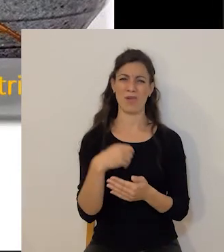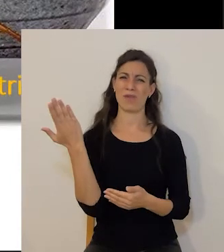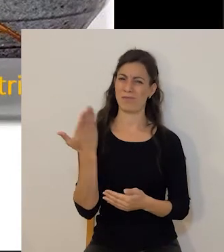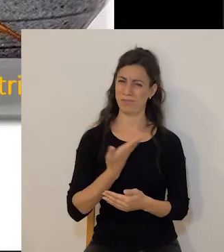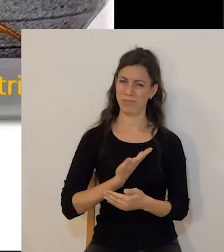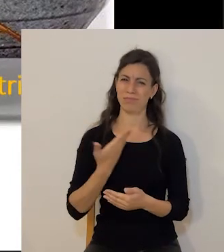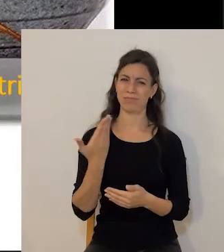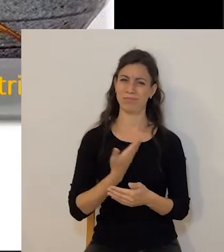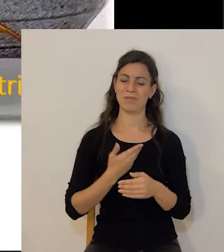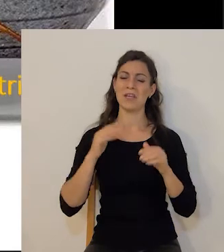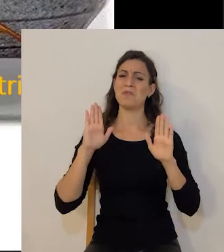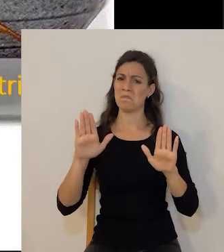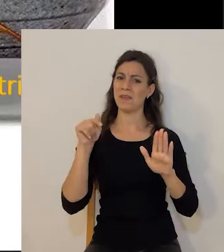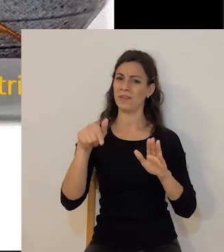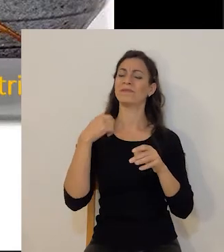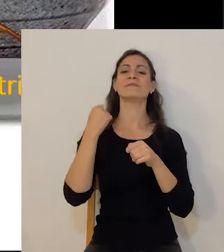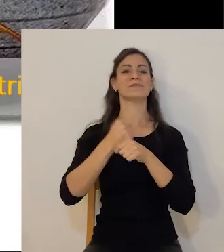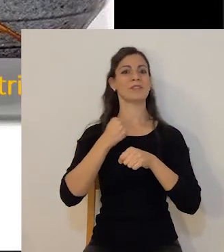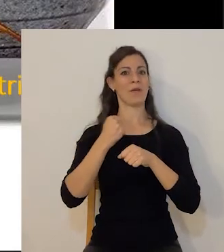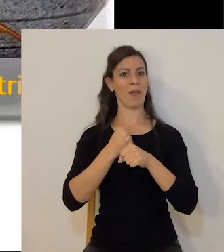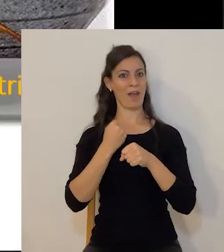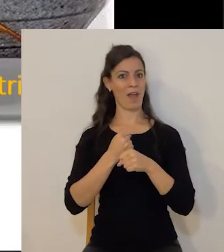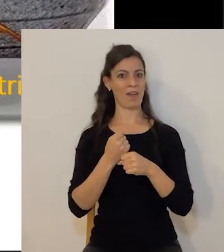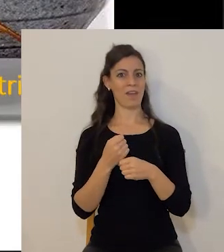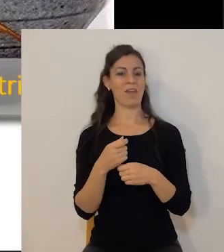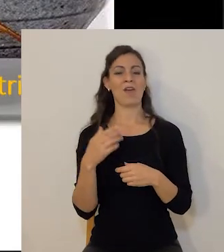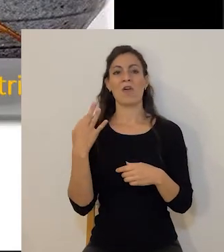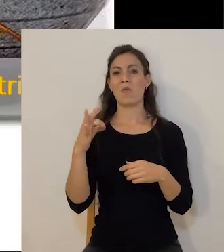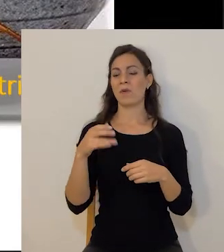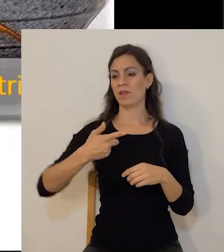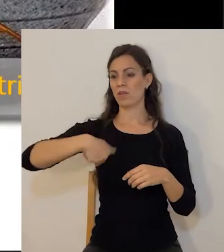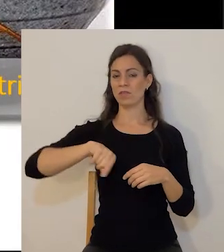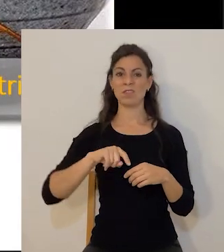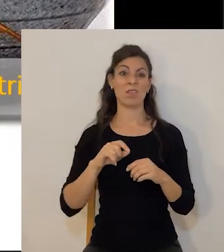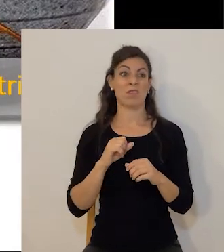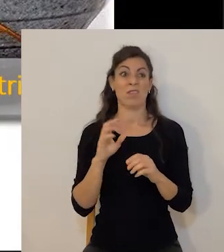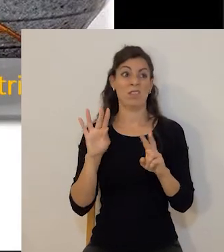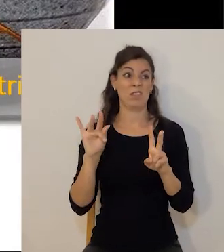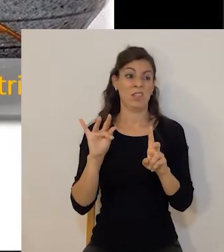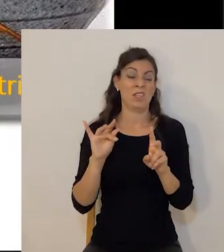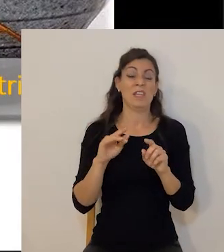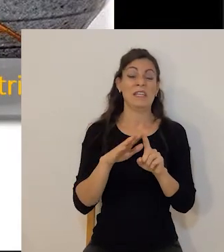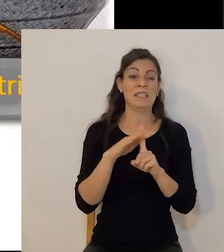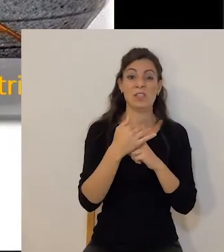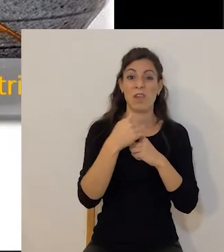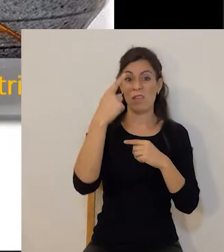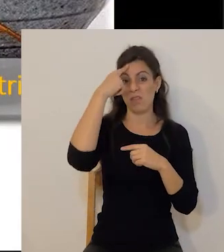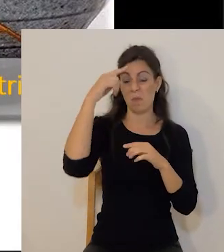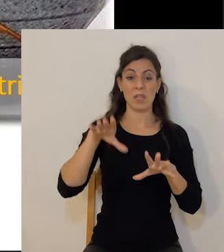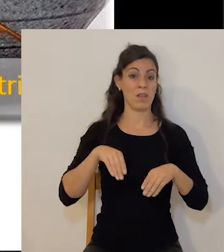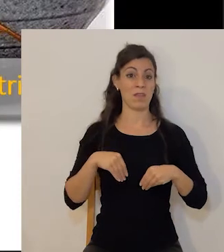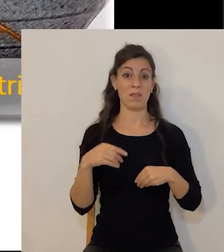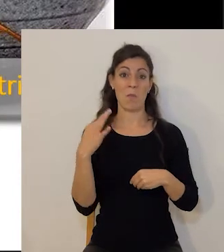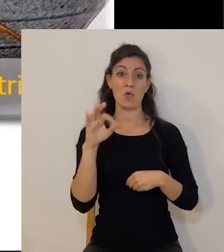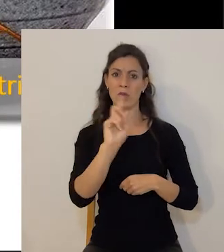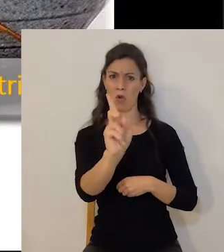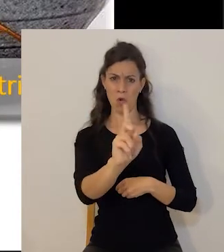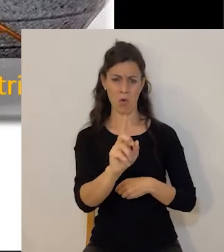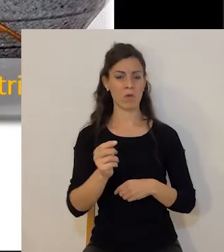pero que hay que trabajarla. Es decir, no podemos decir, vale, aceptamos que estamos en una situación traumática, no. Y